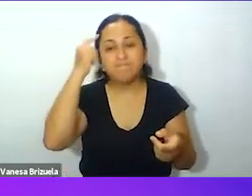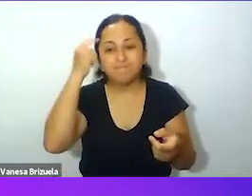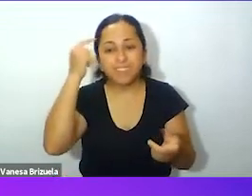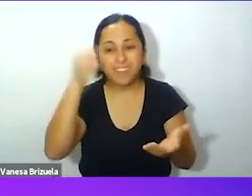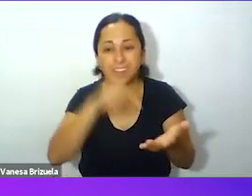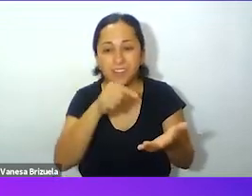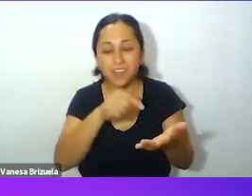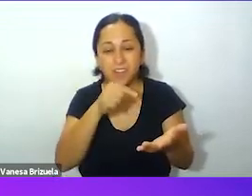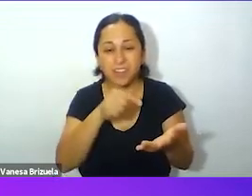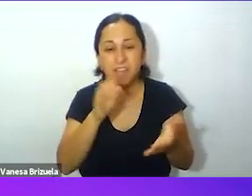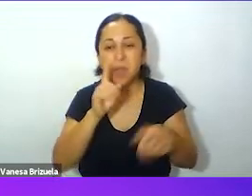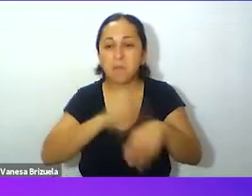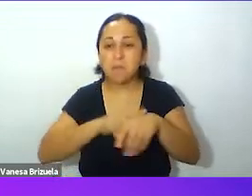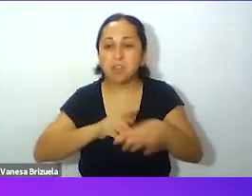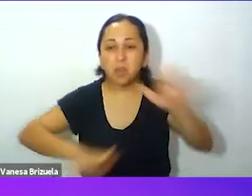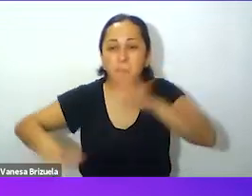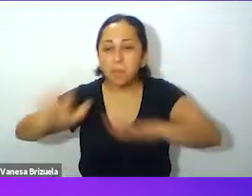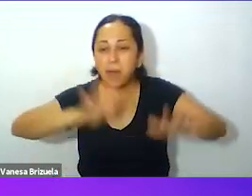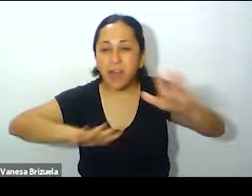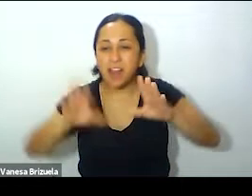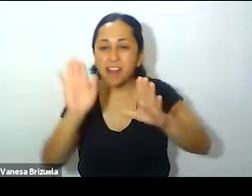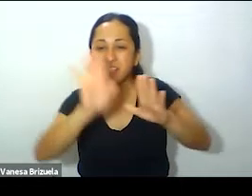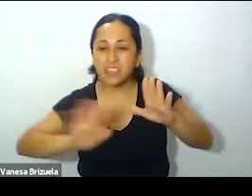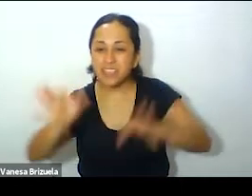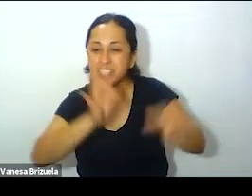de armar nuestras piezas de diseño,